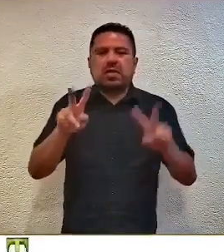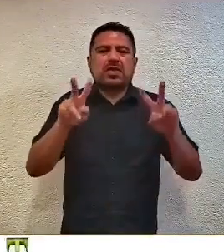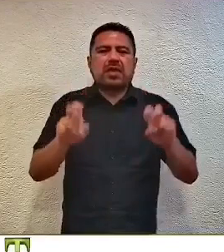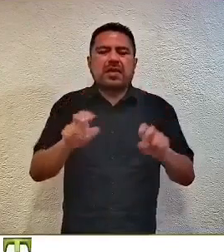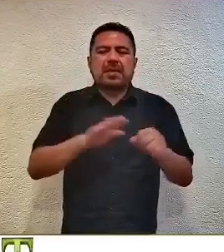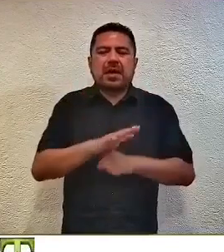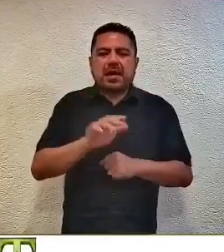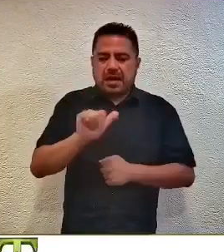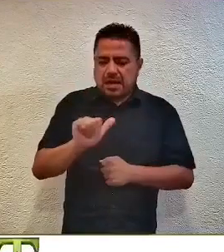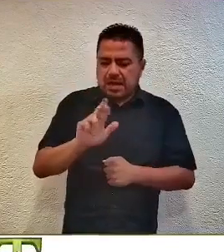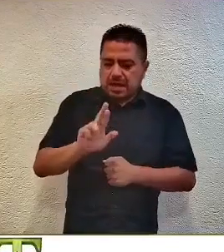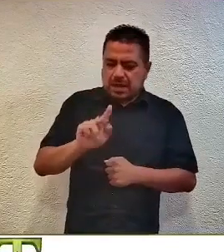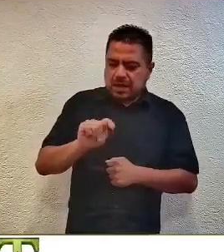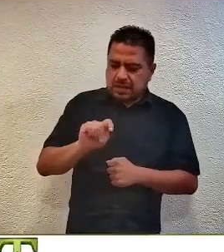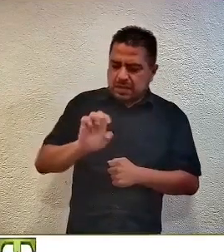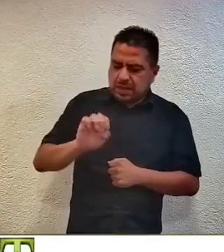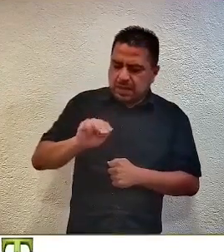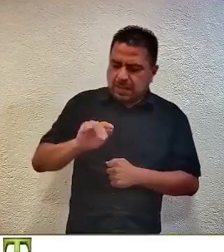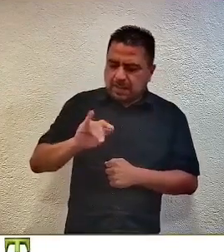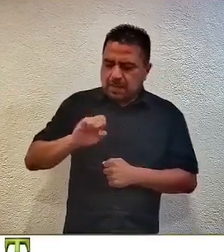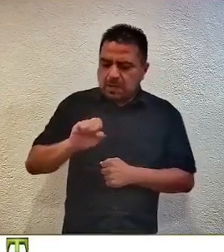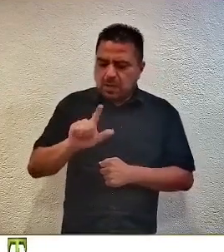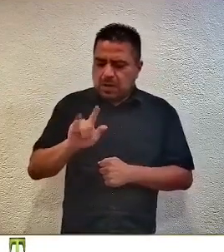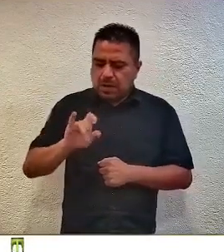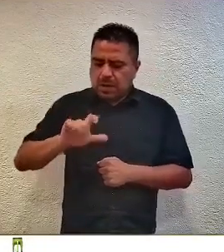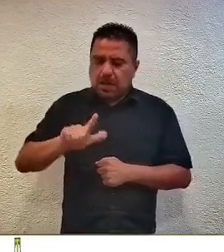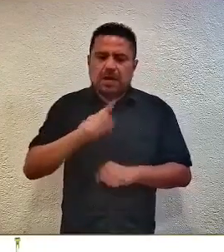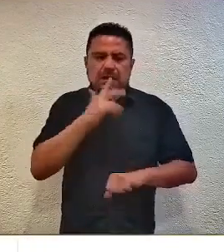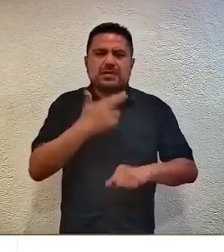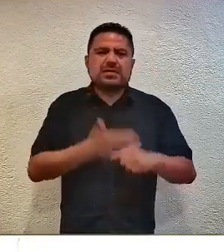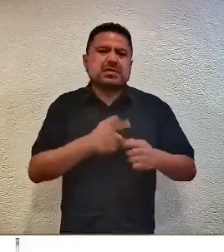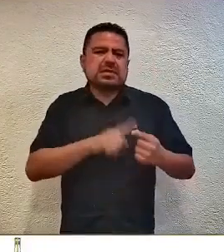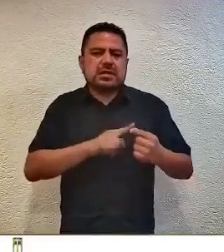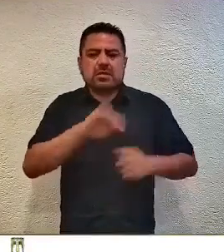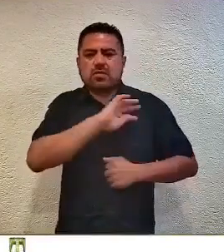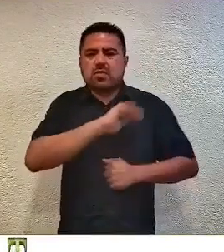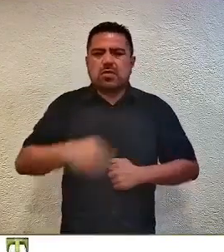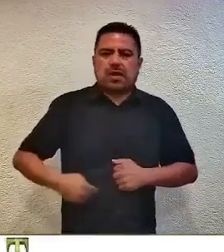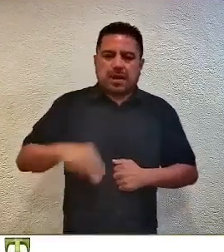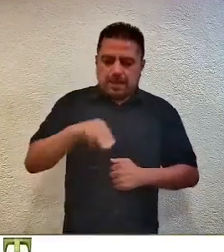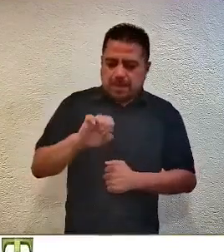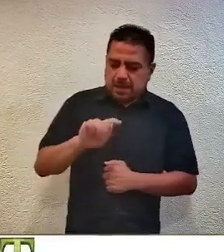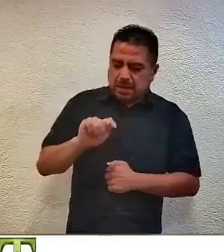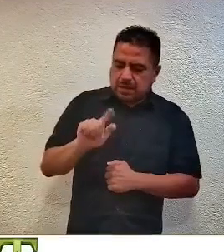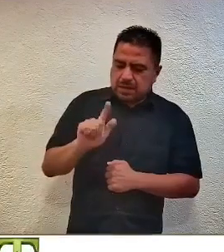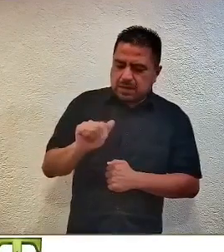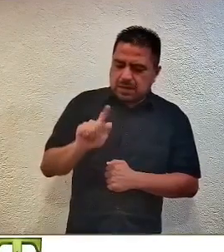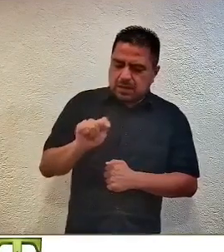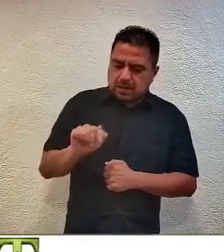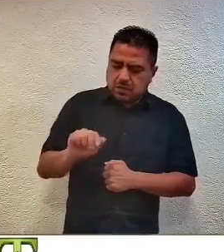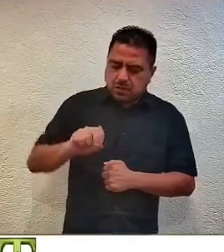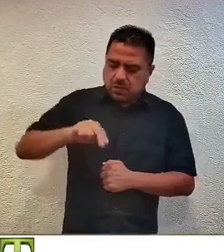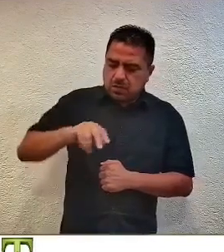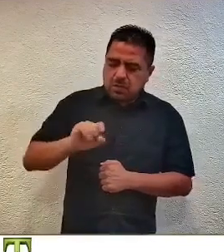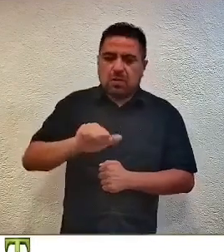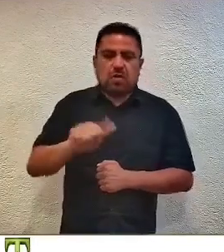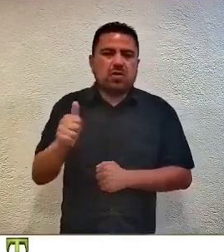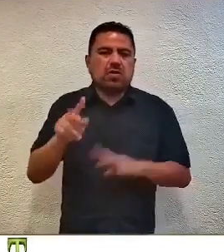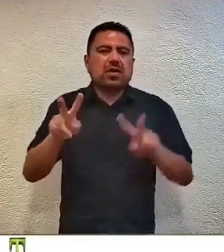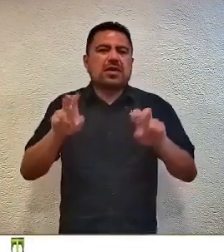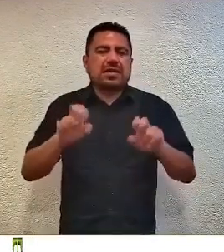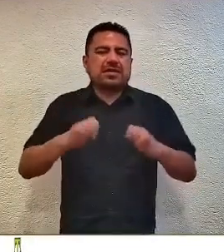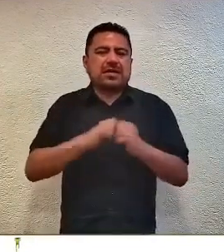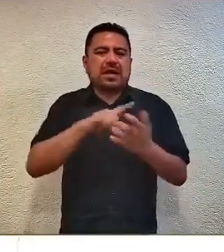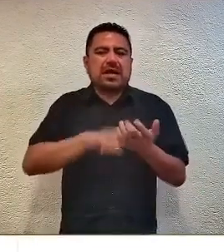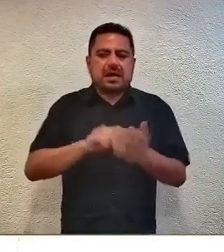es Artemio León Leal, la autoridad responsable del Ayuntamiento de Metlatono, Guerrero. En el siguiente asunto, la parte incidentista